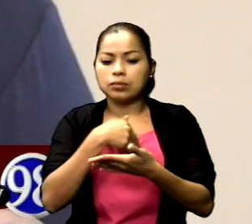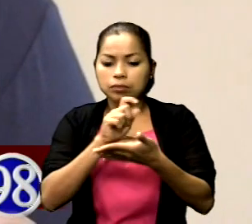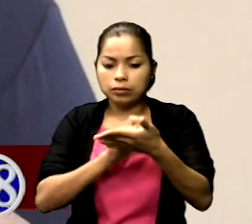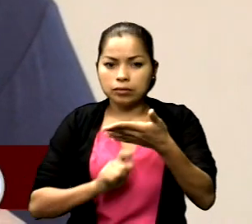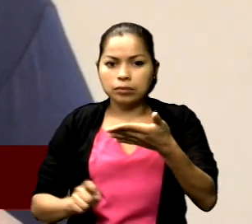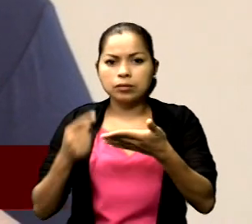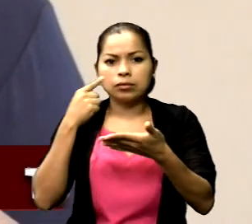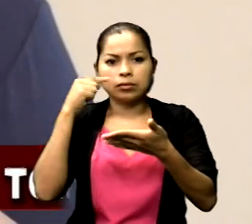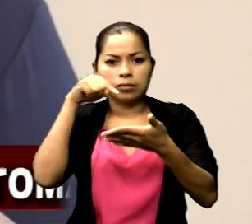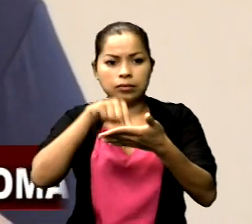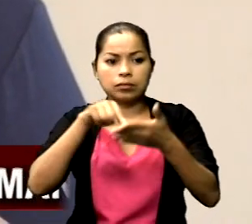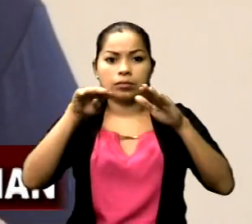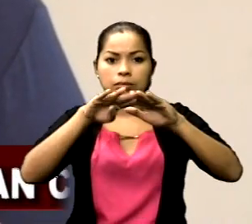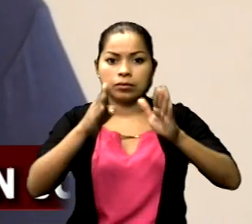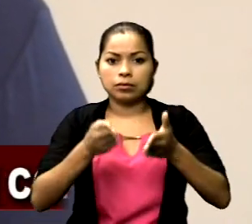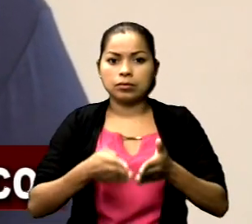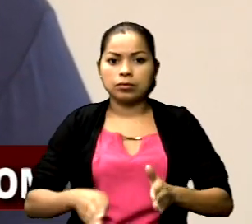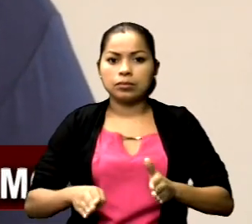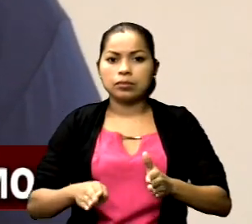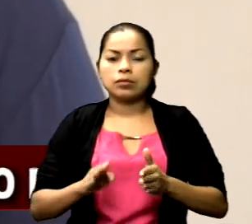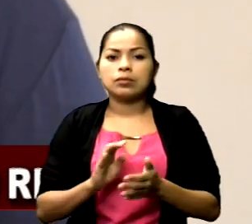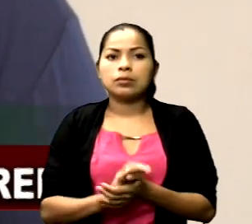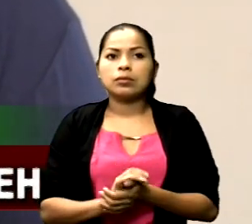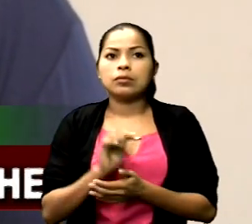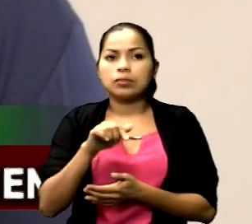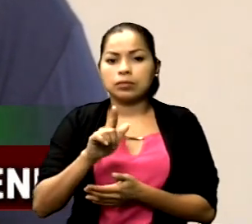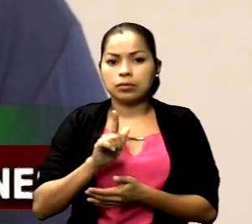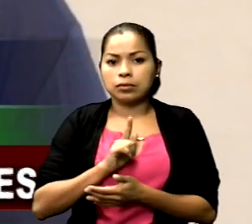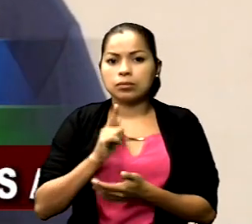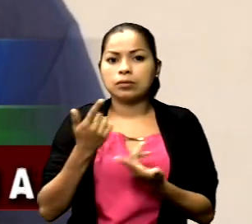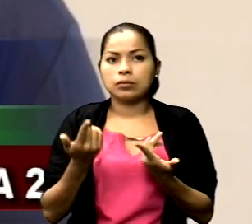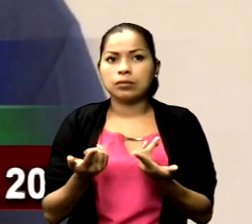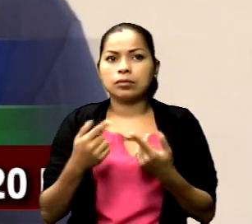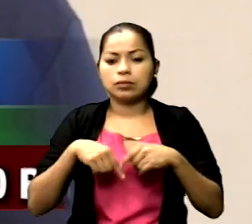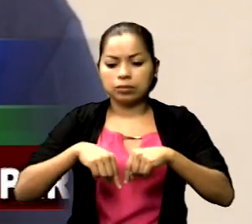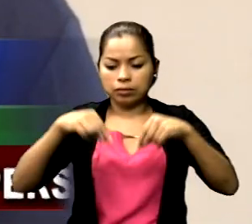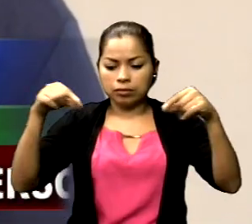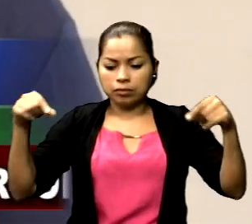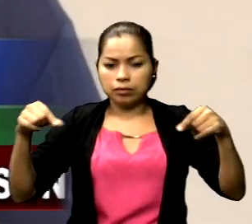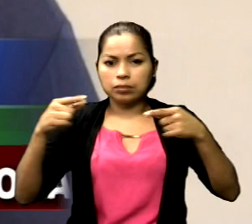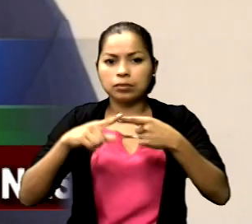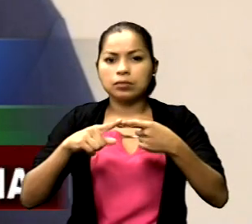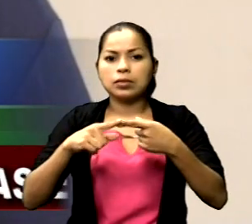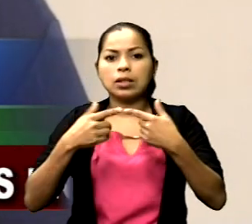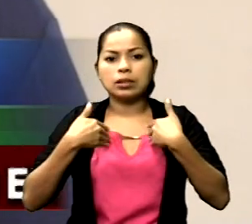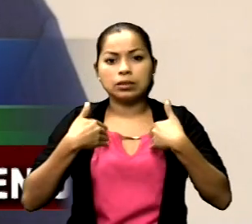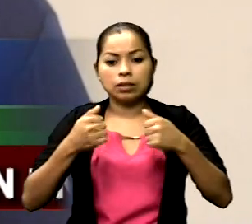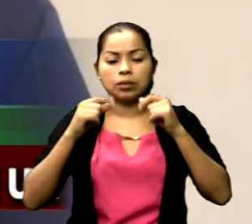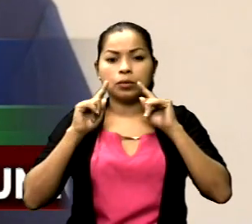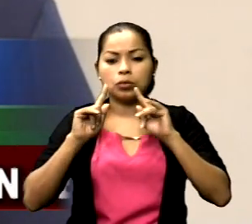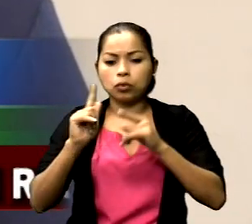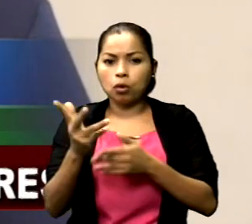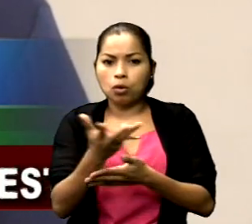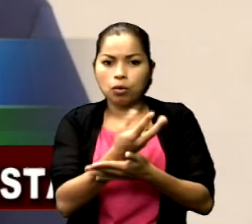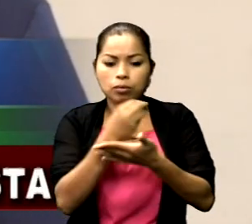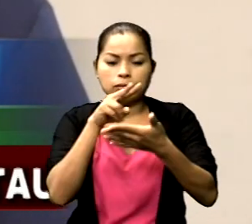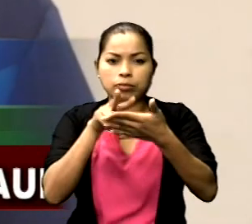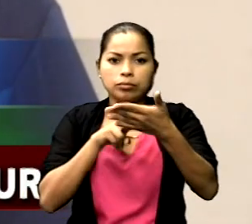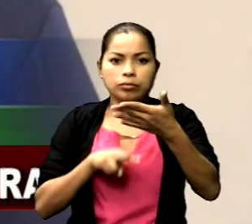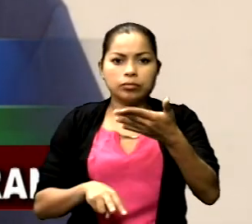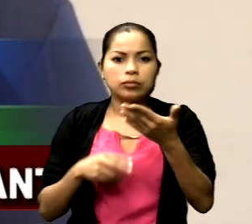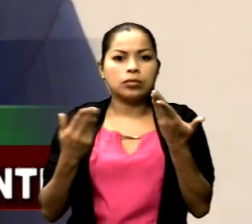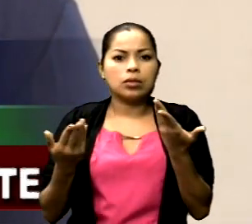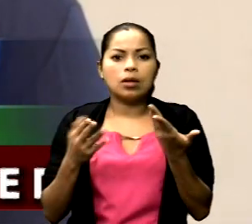Vimos que la parte de la mujer, que es la que tiene el cáncer cervicuterino, salud sexual reproductiva, etcétera, cómo